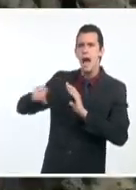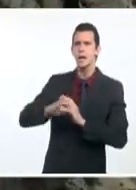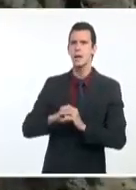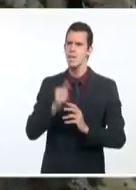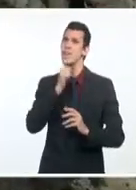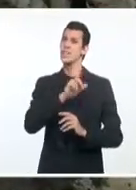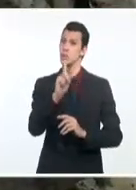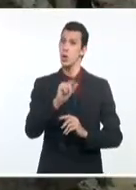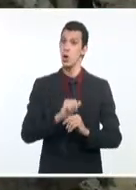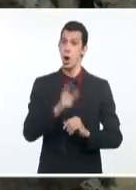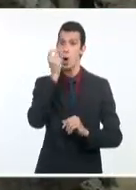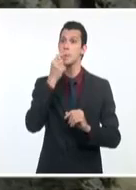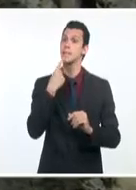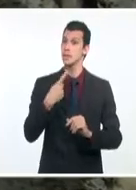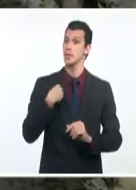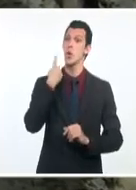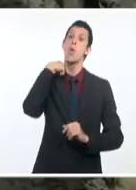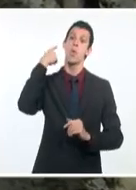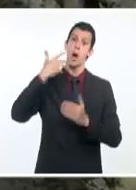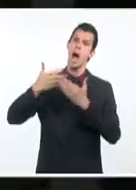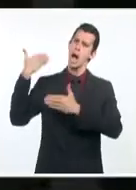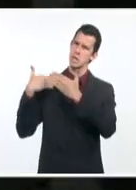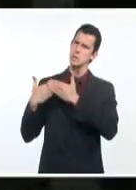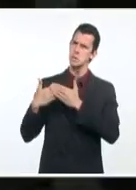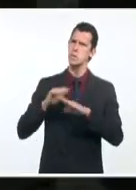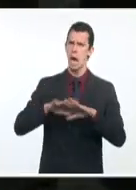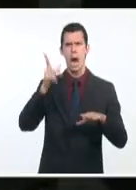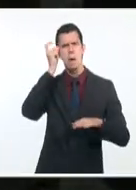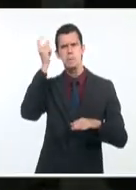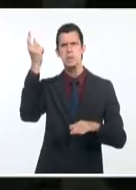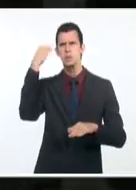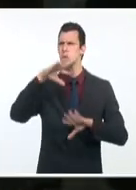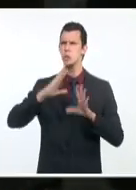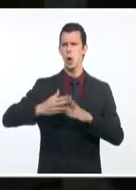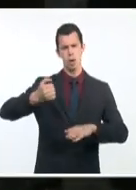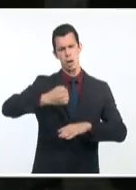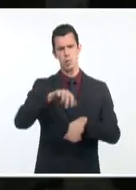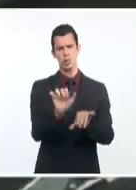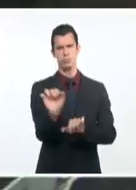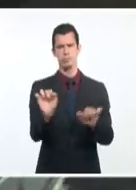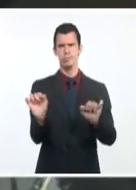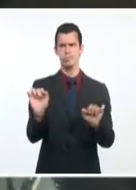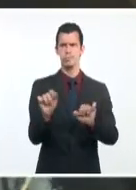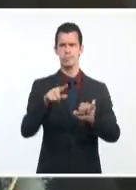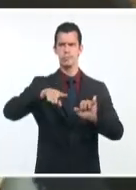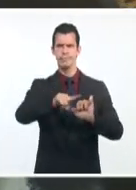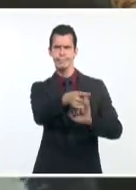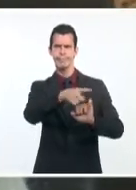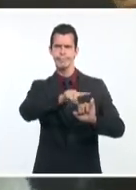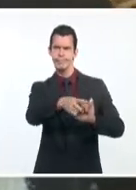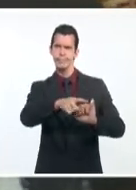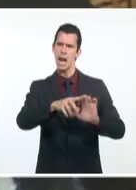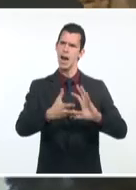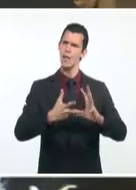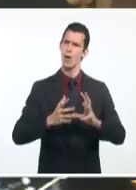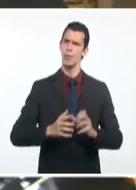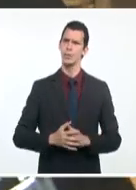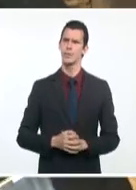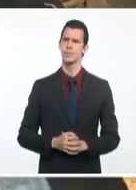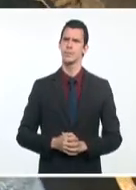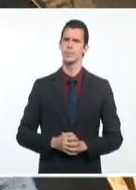este equipo. El revestimiento, según estos constructores, es crucial para lograr seguridad